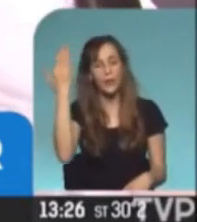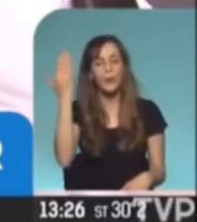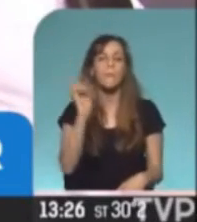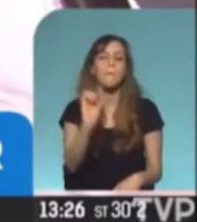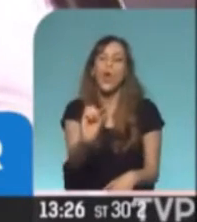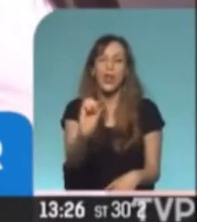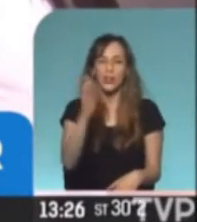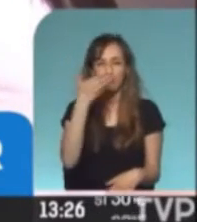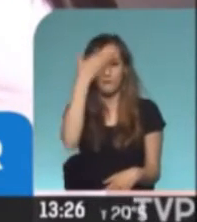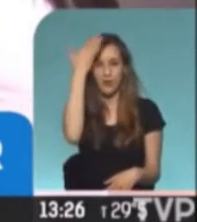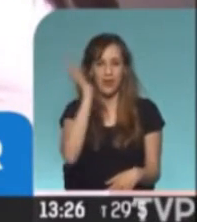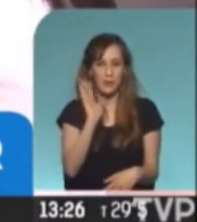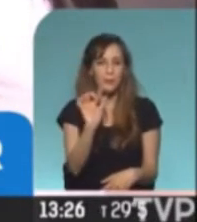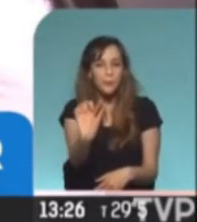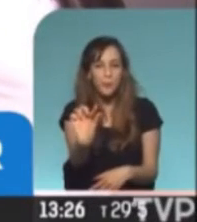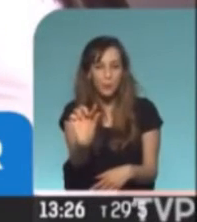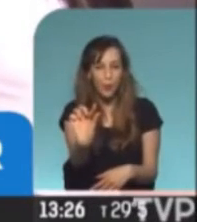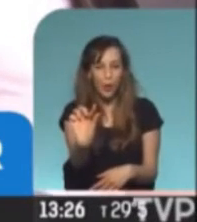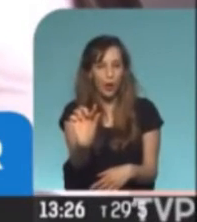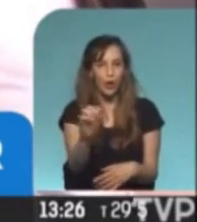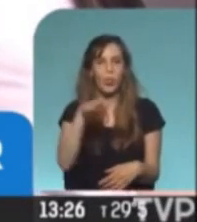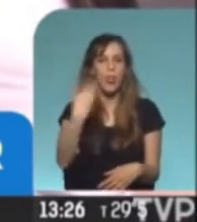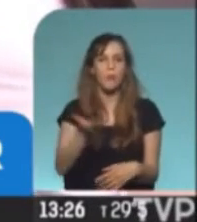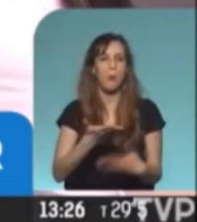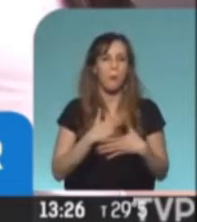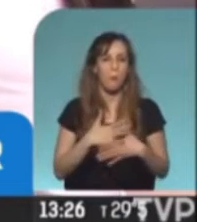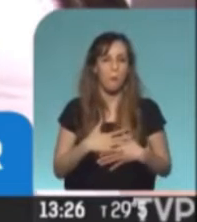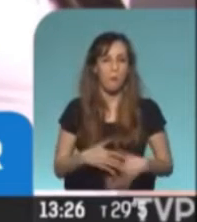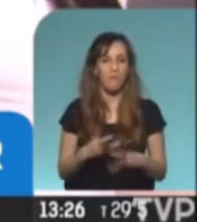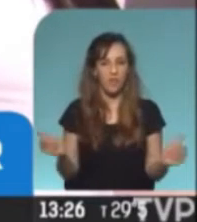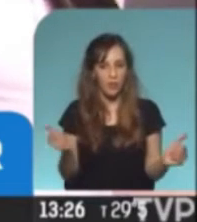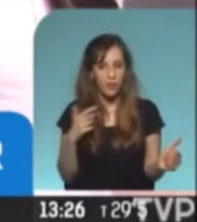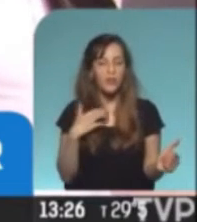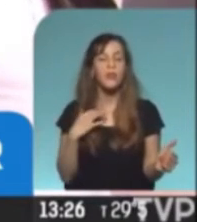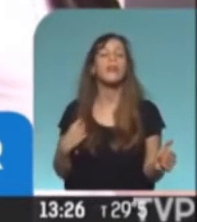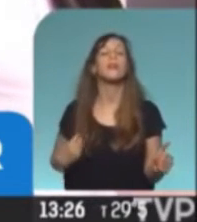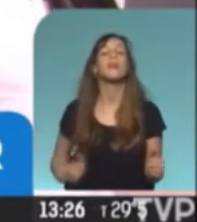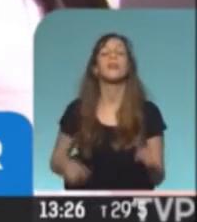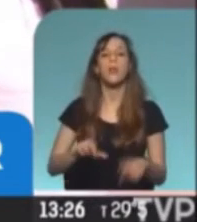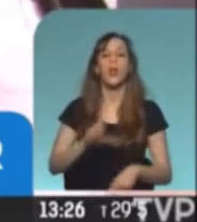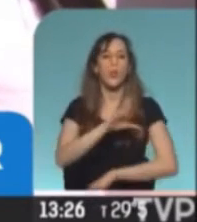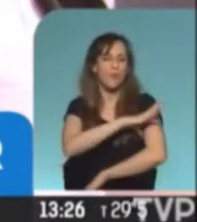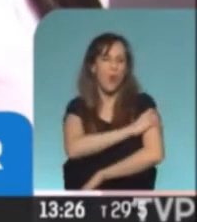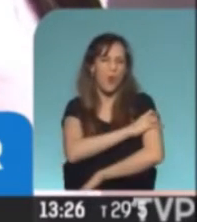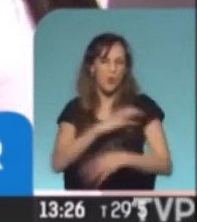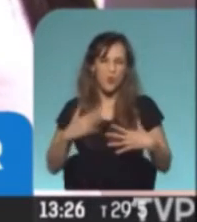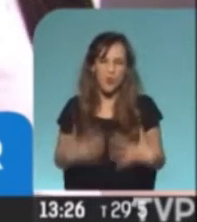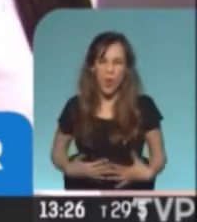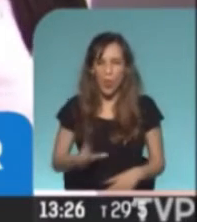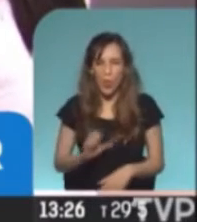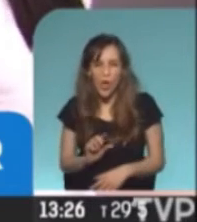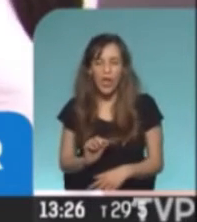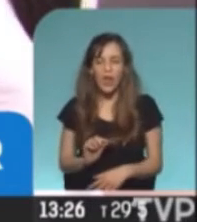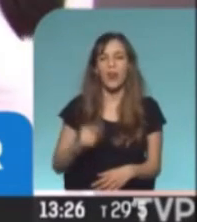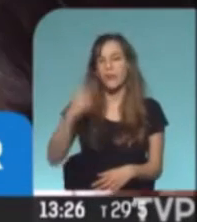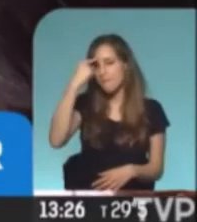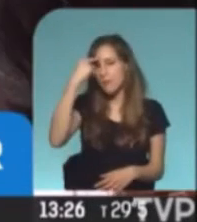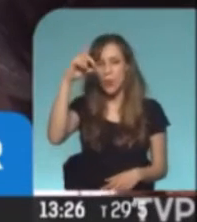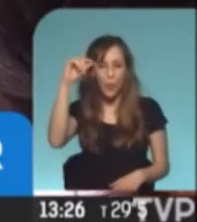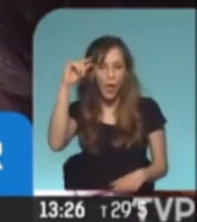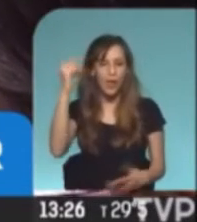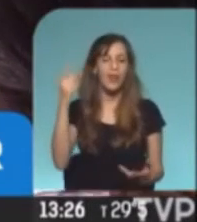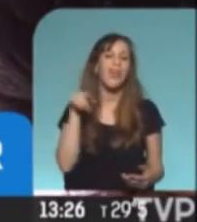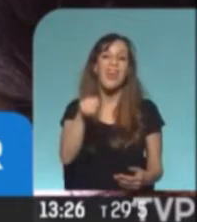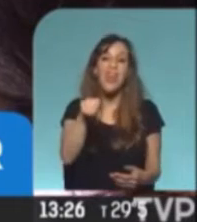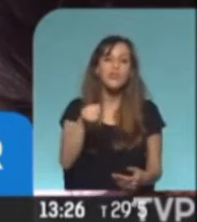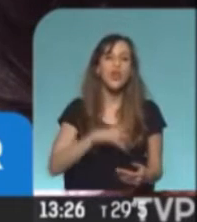¿no? Ese tipo de febrícula que se pasa rápidamente con un ibuprofeno, dolor muscular, dolor de cabeza. Son